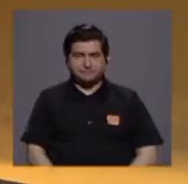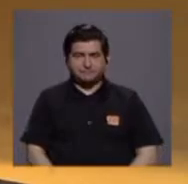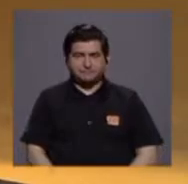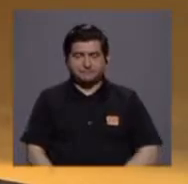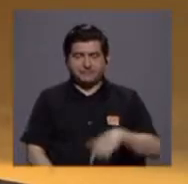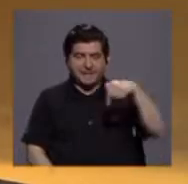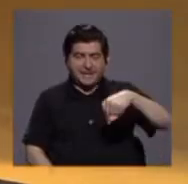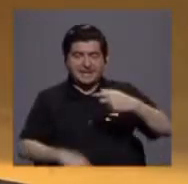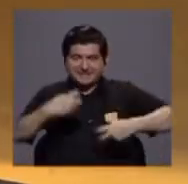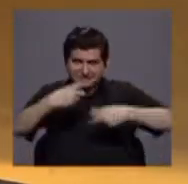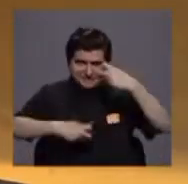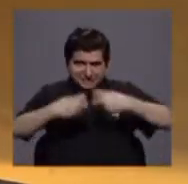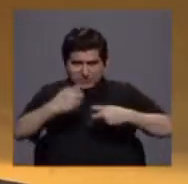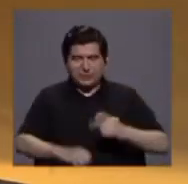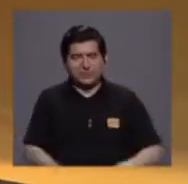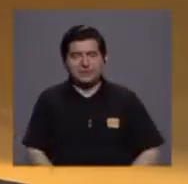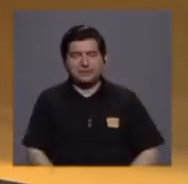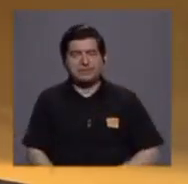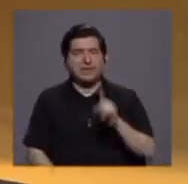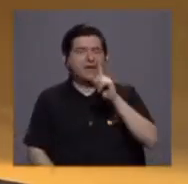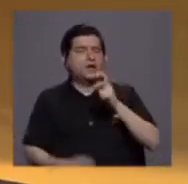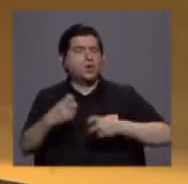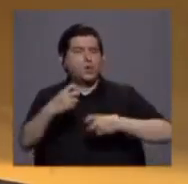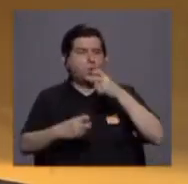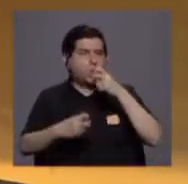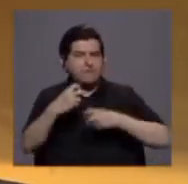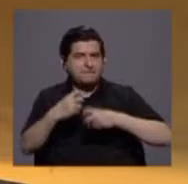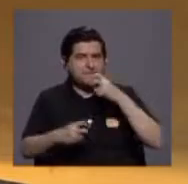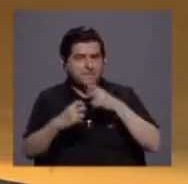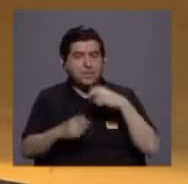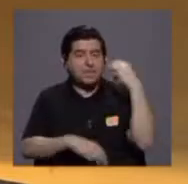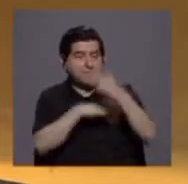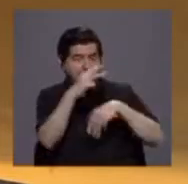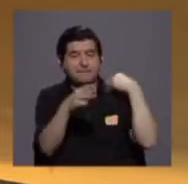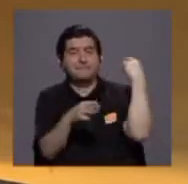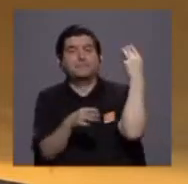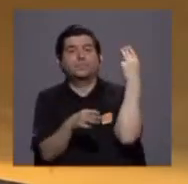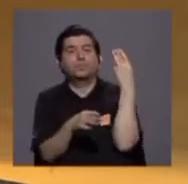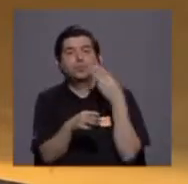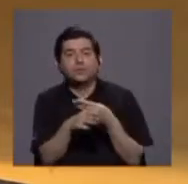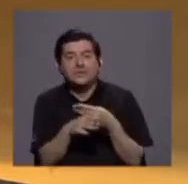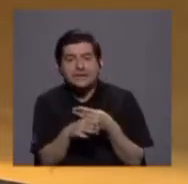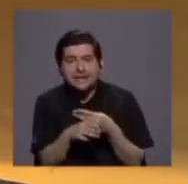este problema es un problema mundial.